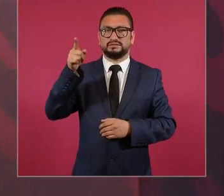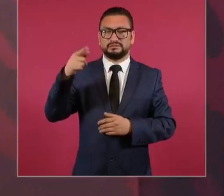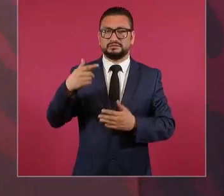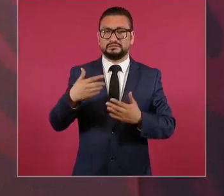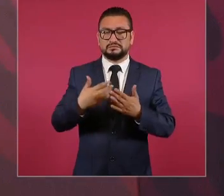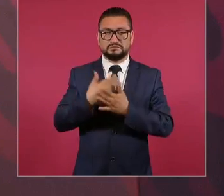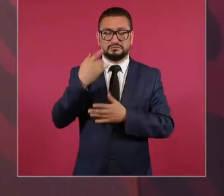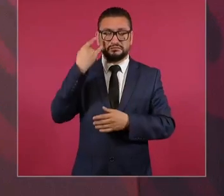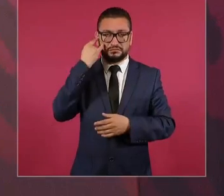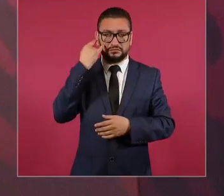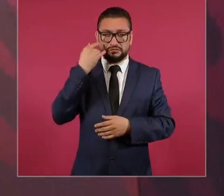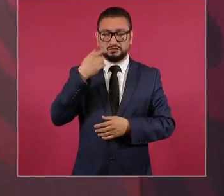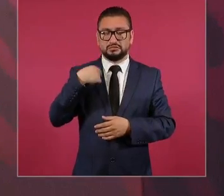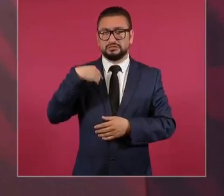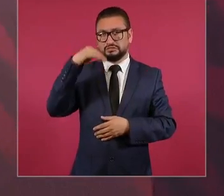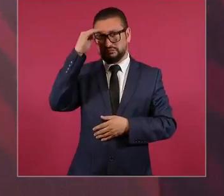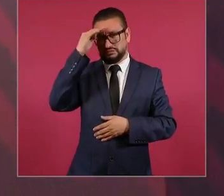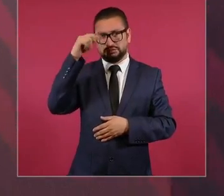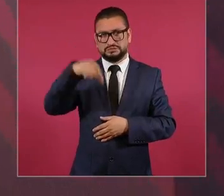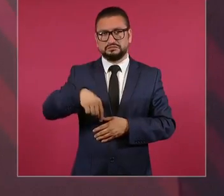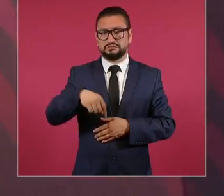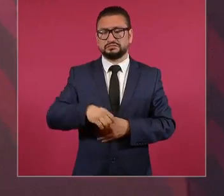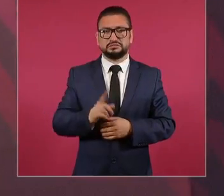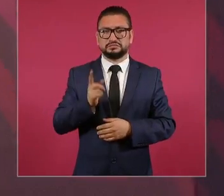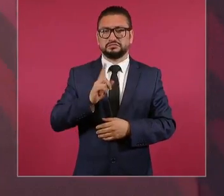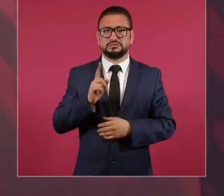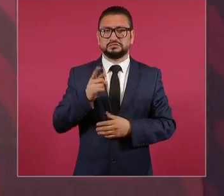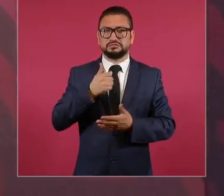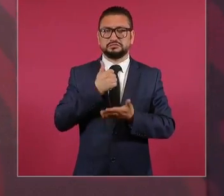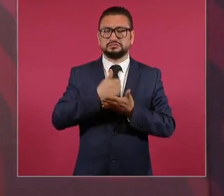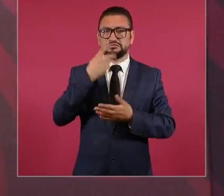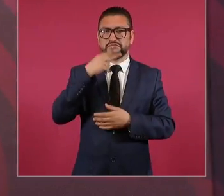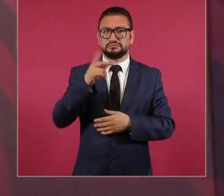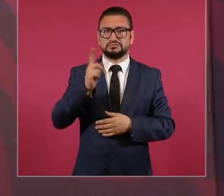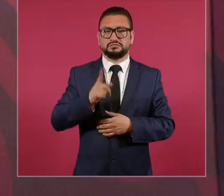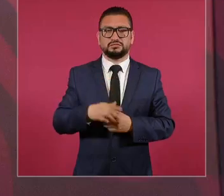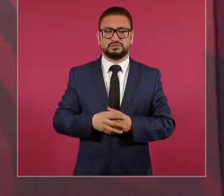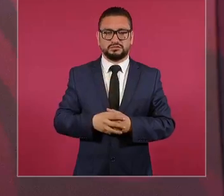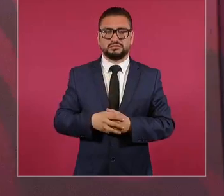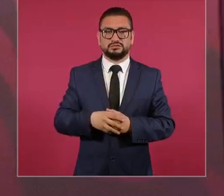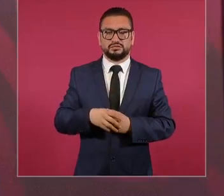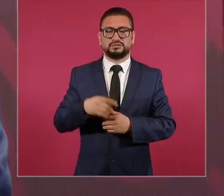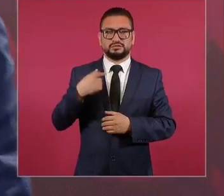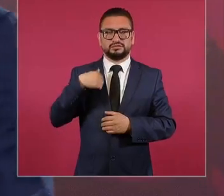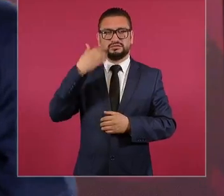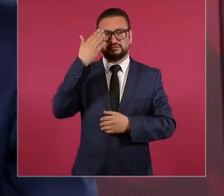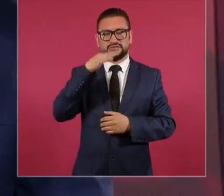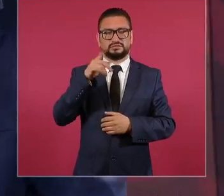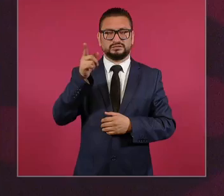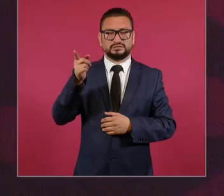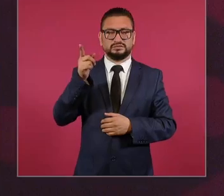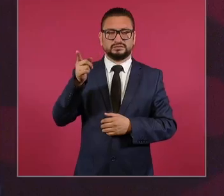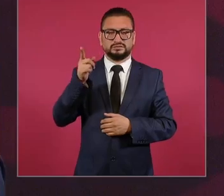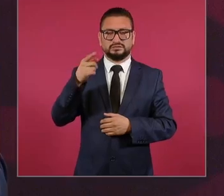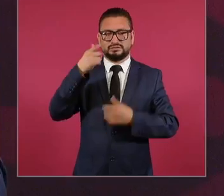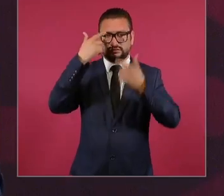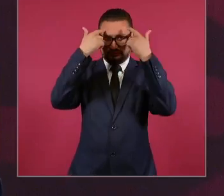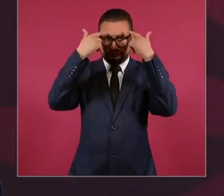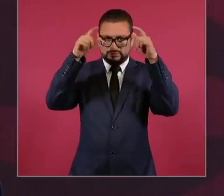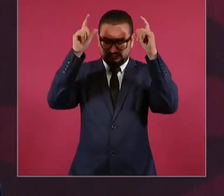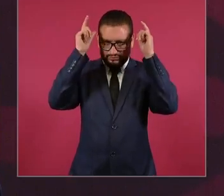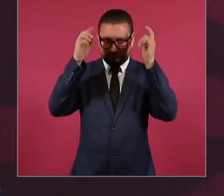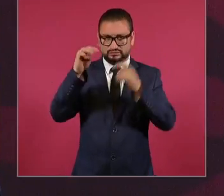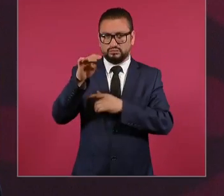pensé que era de aquí en la ciudad y sí sabía que el almirante